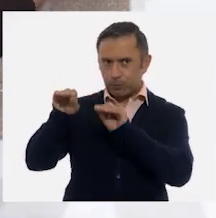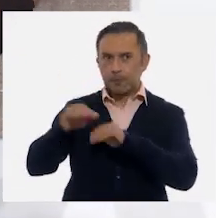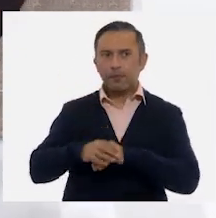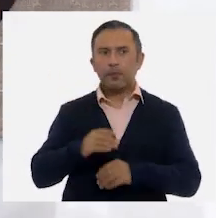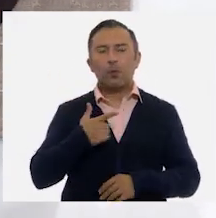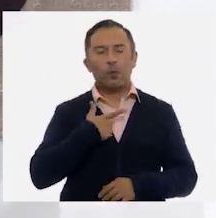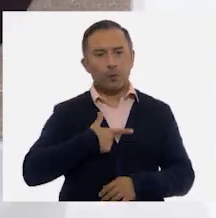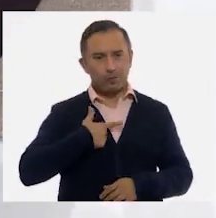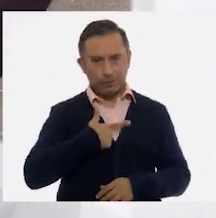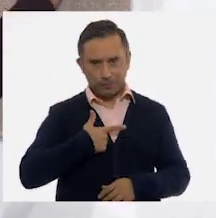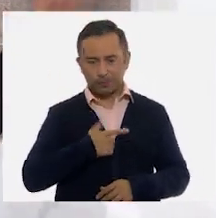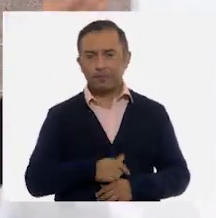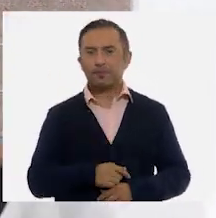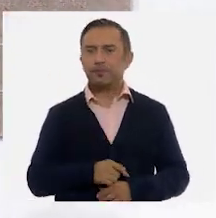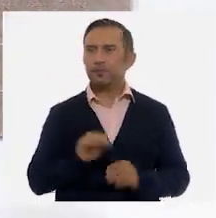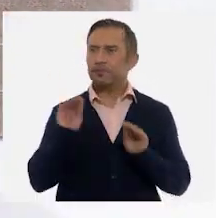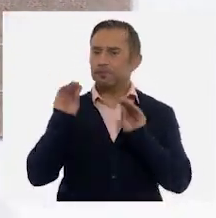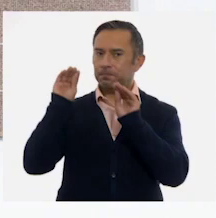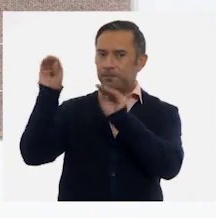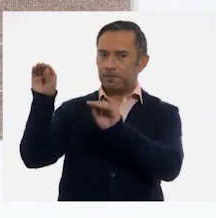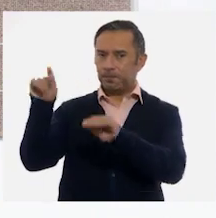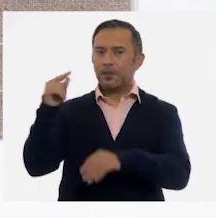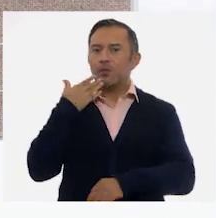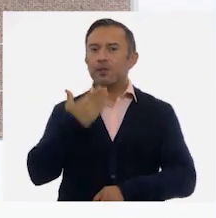bien. Listo.